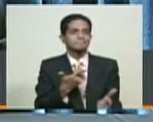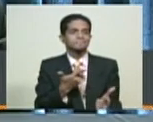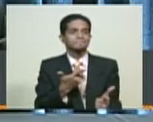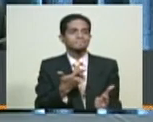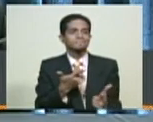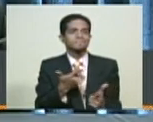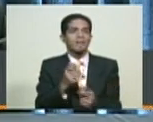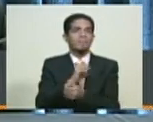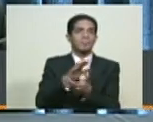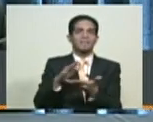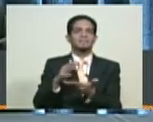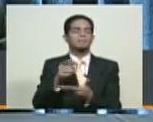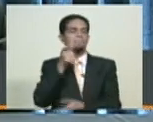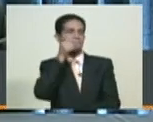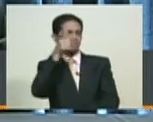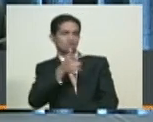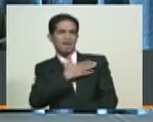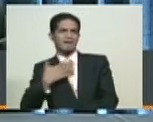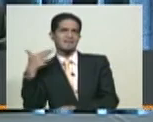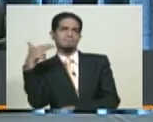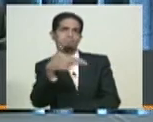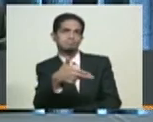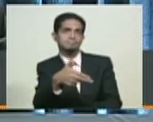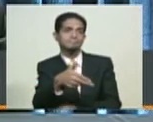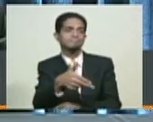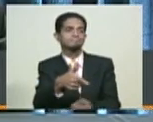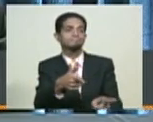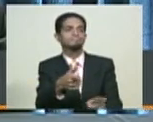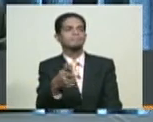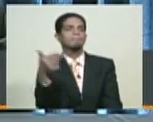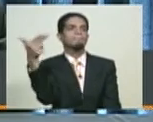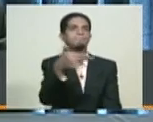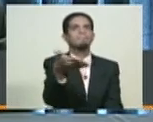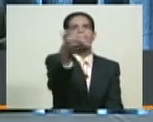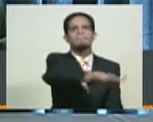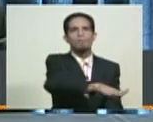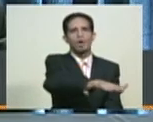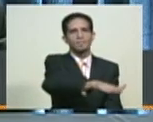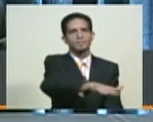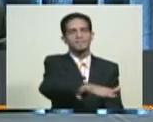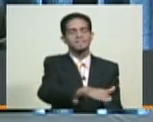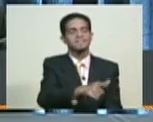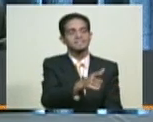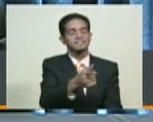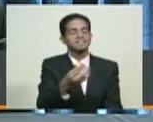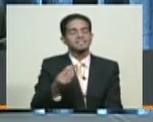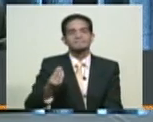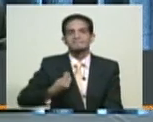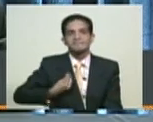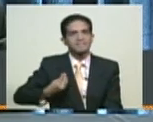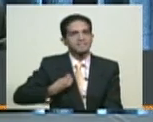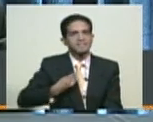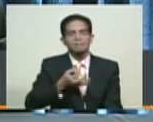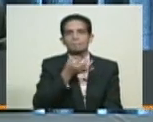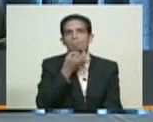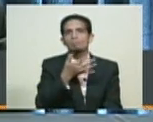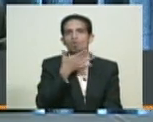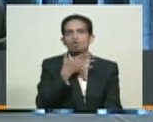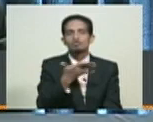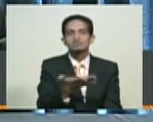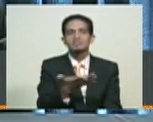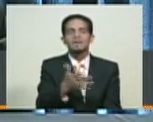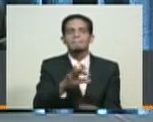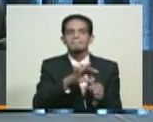a pagaron una vida tarde hermoso también la espiritualidad de energía al que